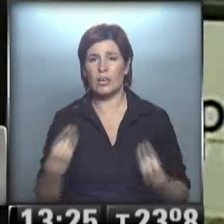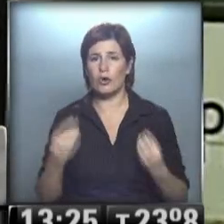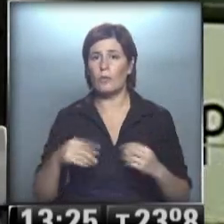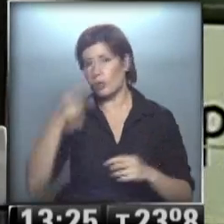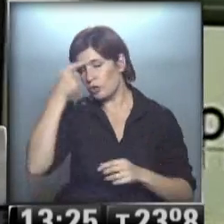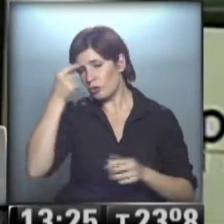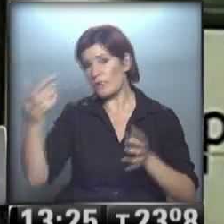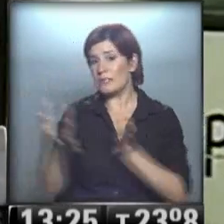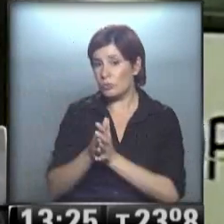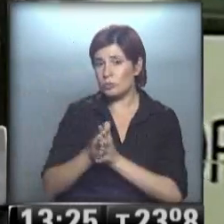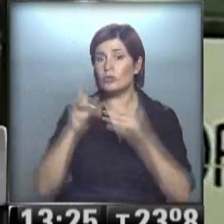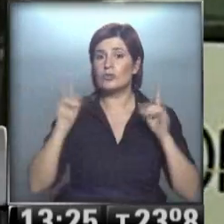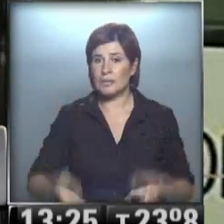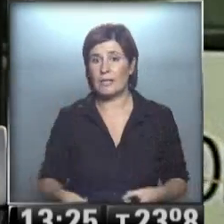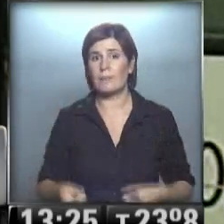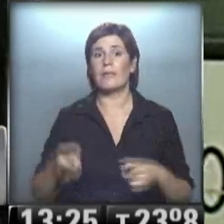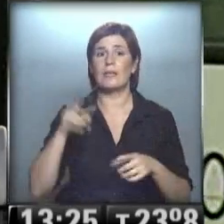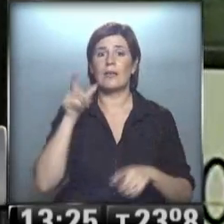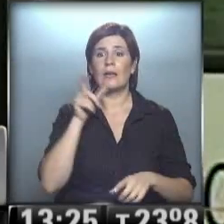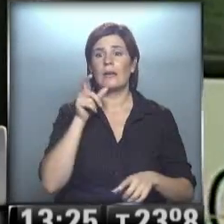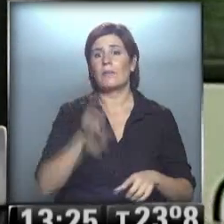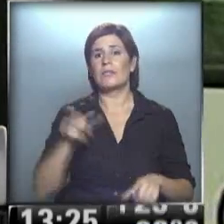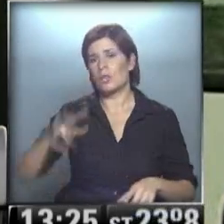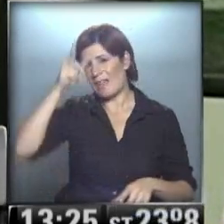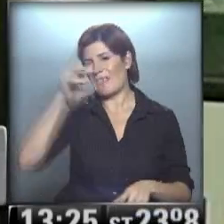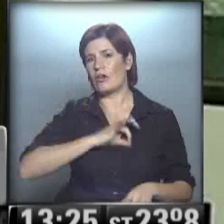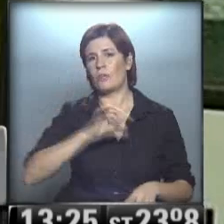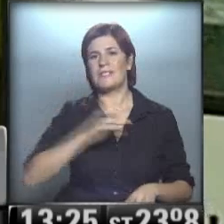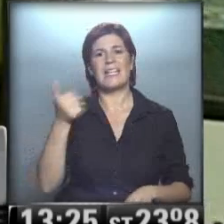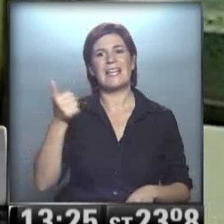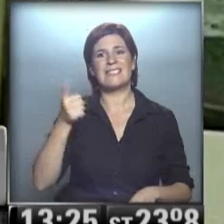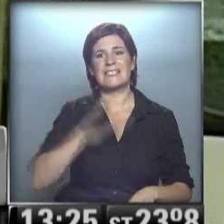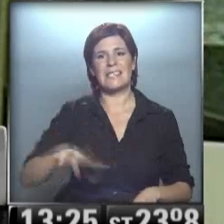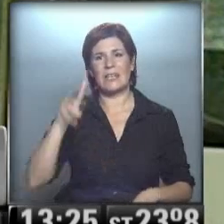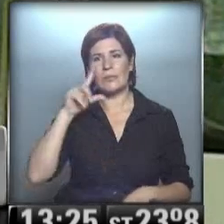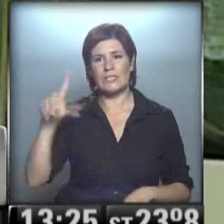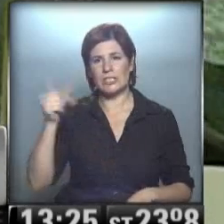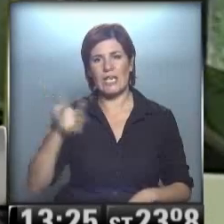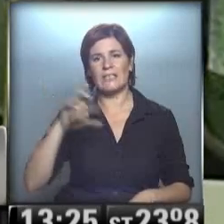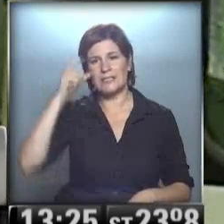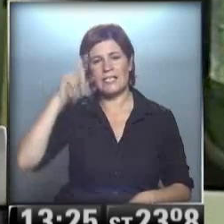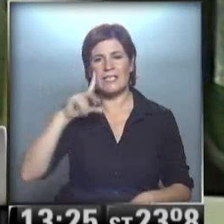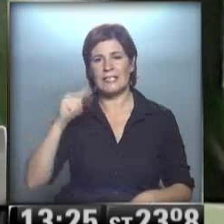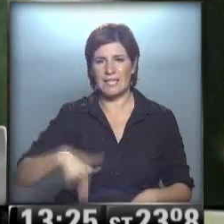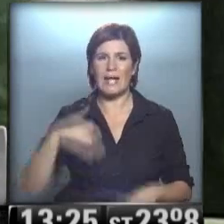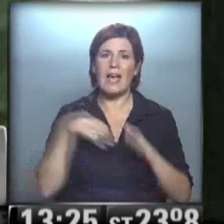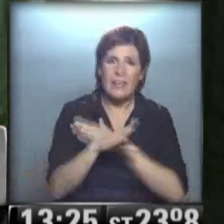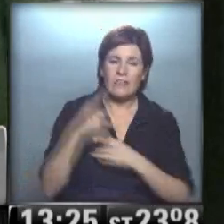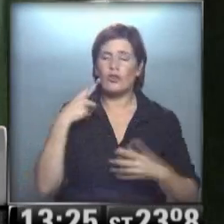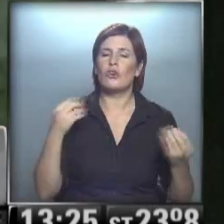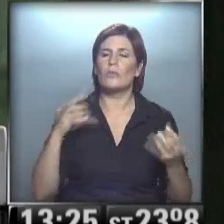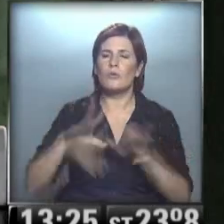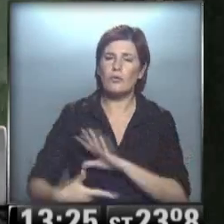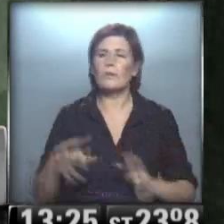choferes y también con gente de esta comisaría sexta de Villa Celina están en el interior están tratando de recrear la